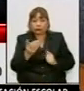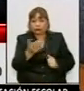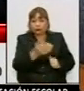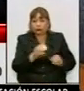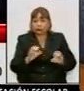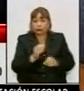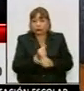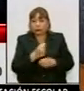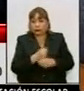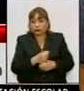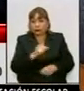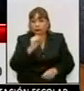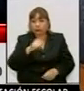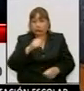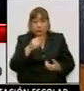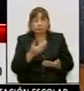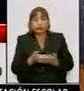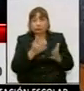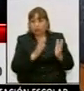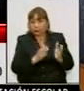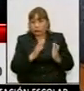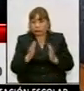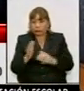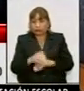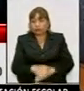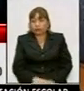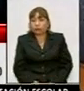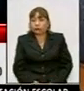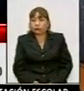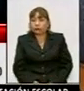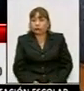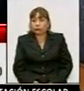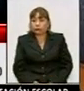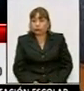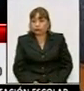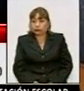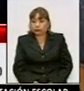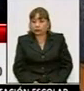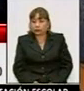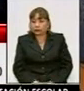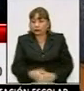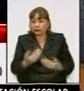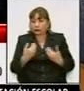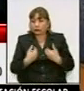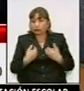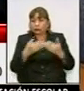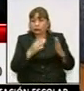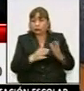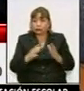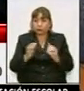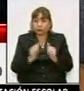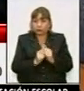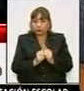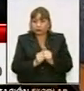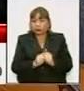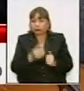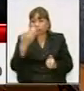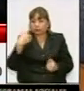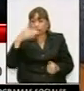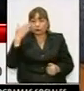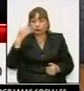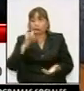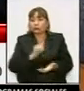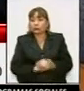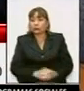Por eso digo, sí había procesos fiscales con la... Han tomado su curso y han terminado, ¿no? Entonces ha habido proceso,